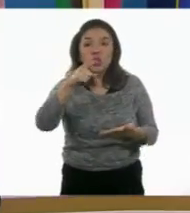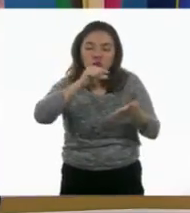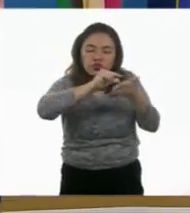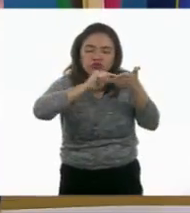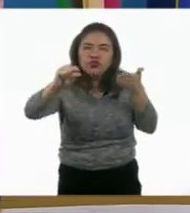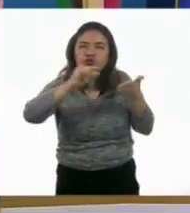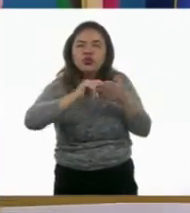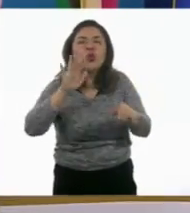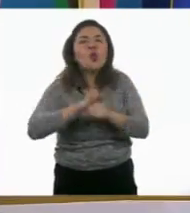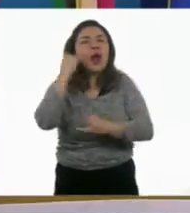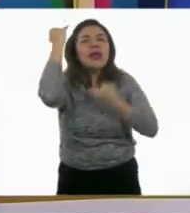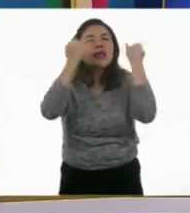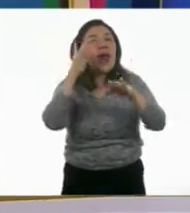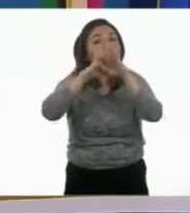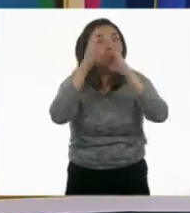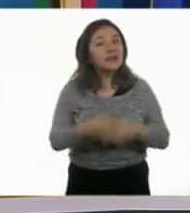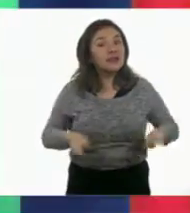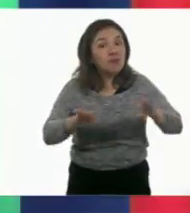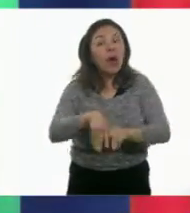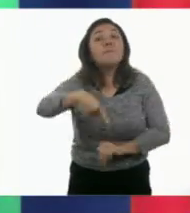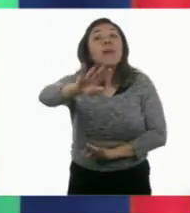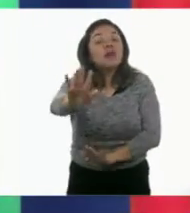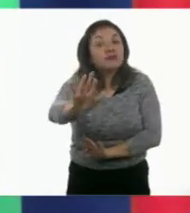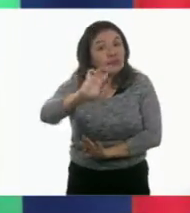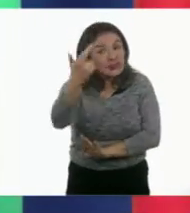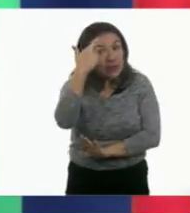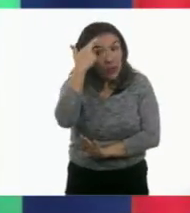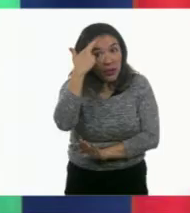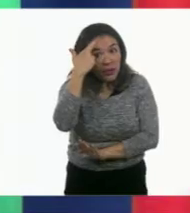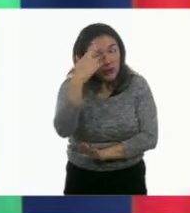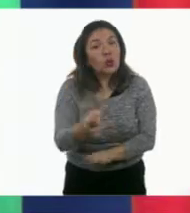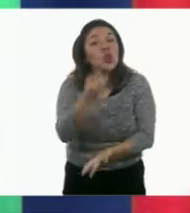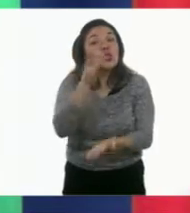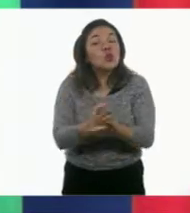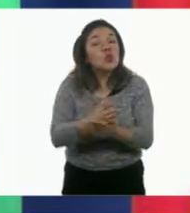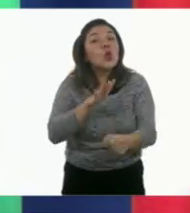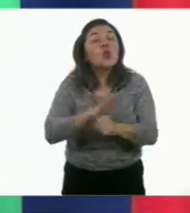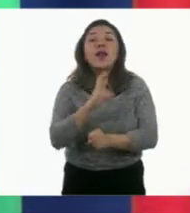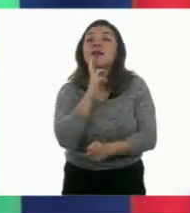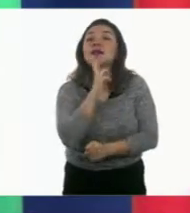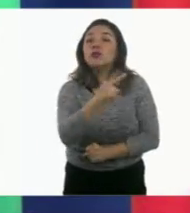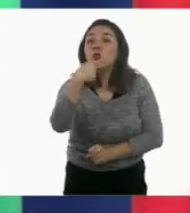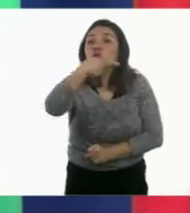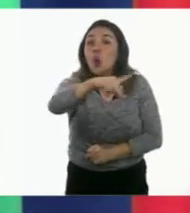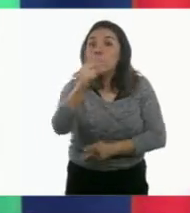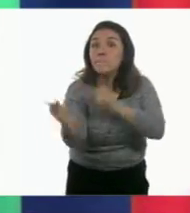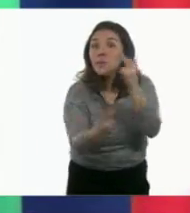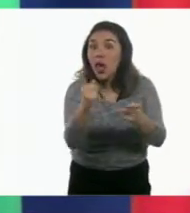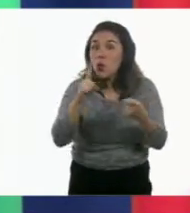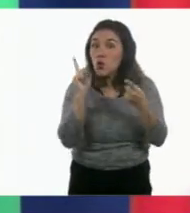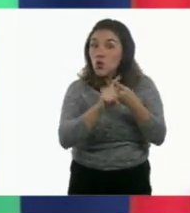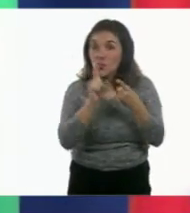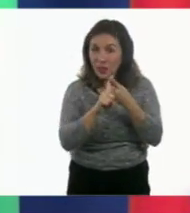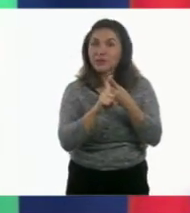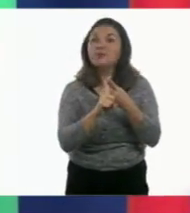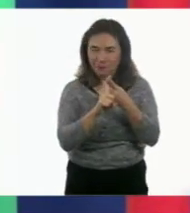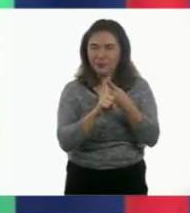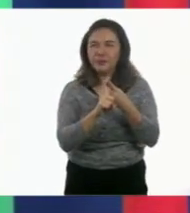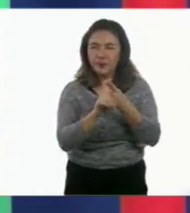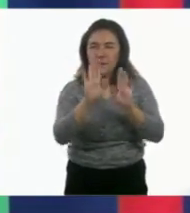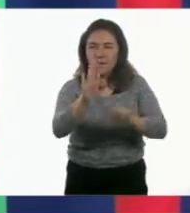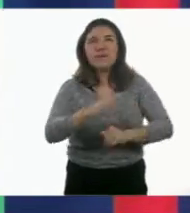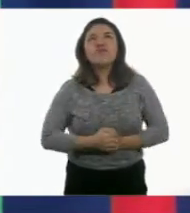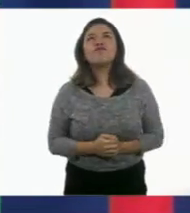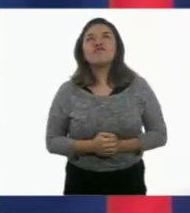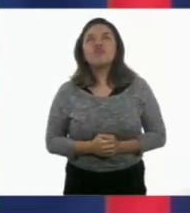las ideas principales. Pero recuerda, solo las que responden a tu pregunta. ¿Qué te